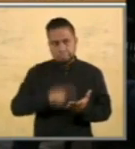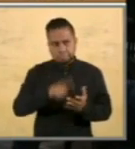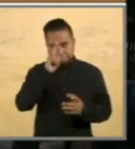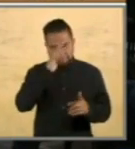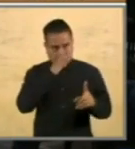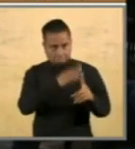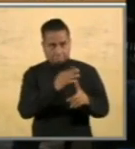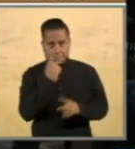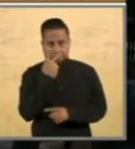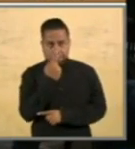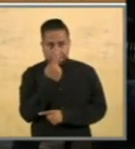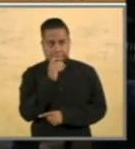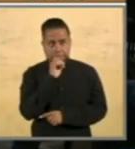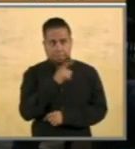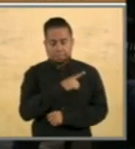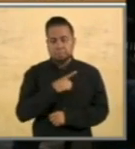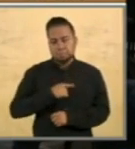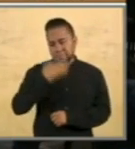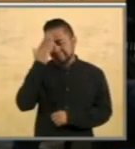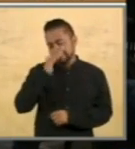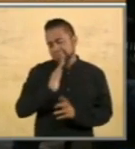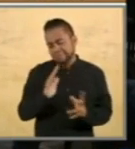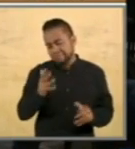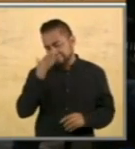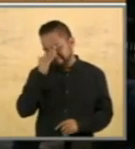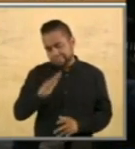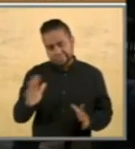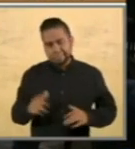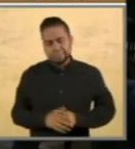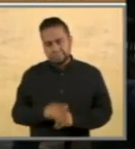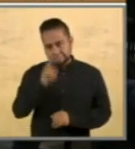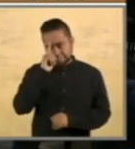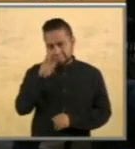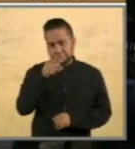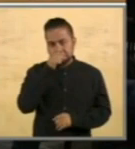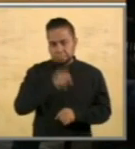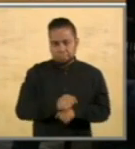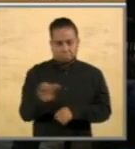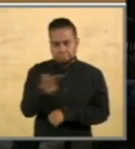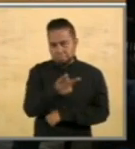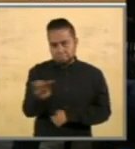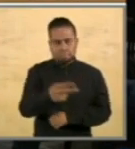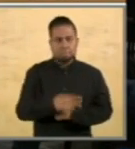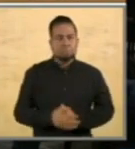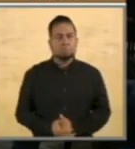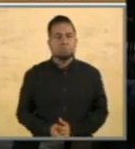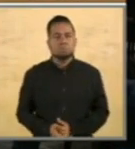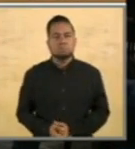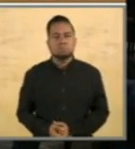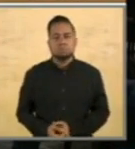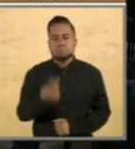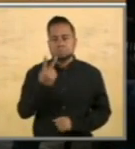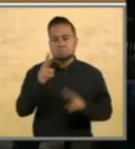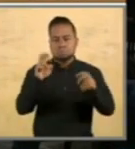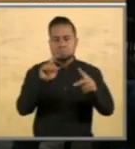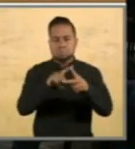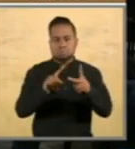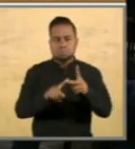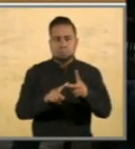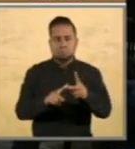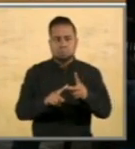secretaria ejecutiva que también debe tener conocimiento bueno para usted señor secretario dos temas